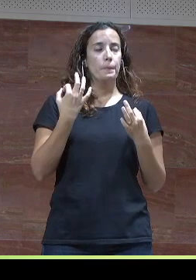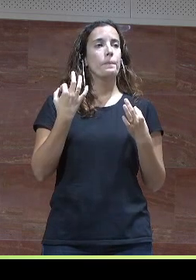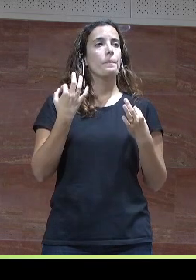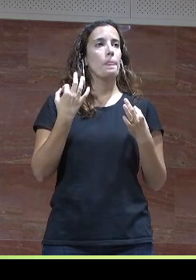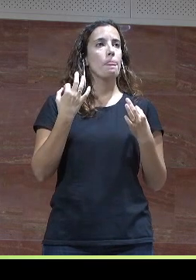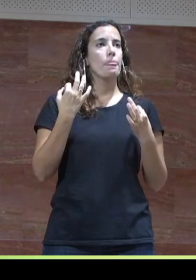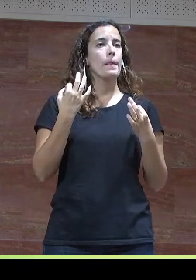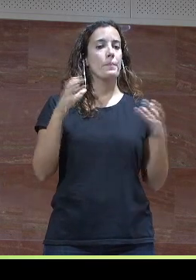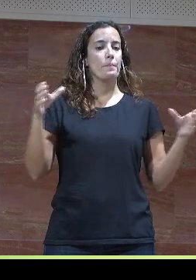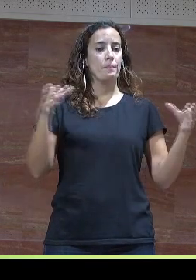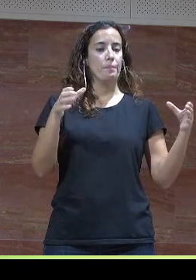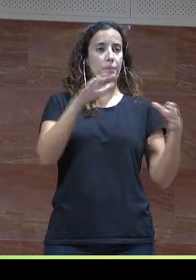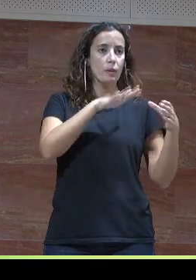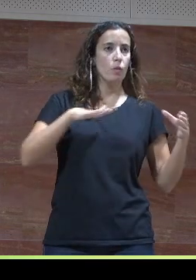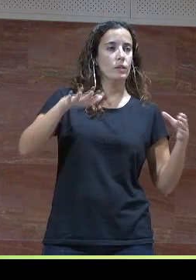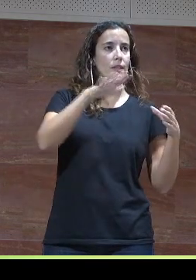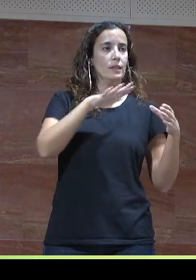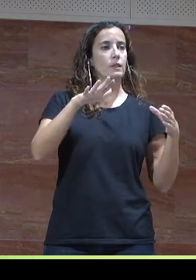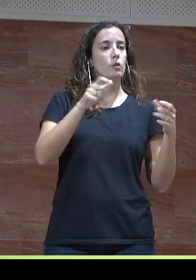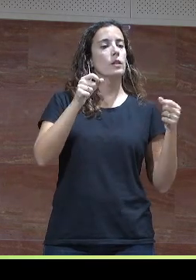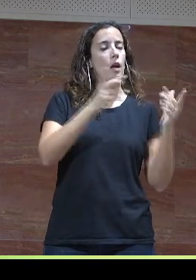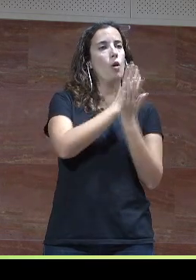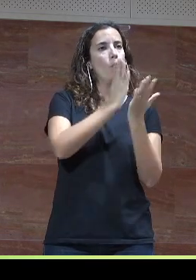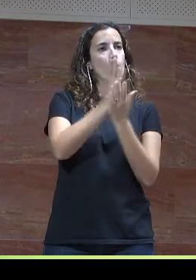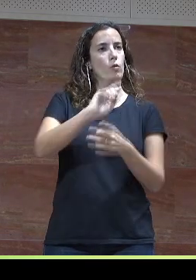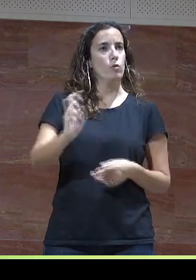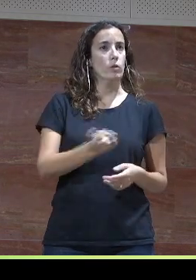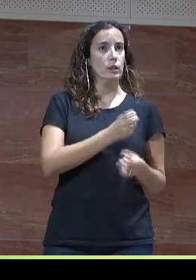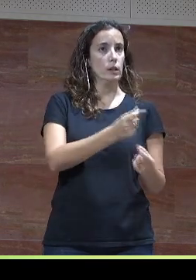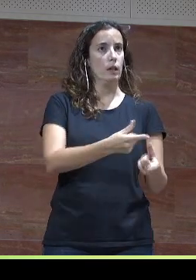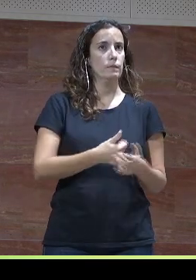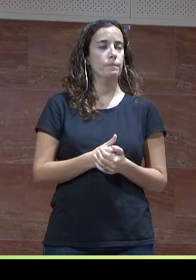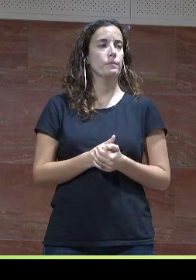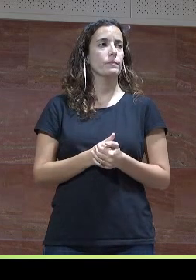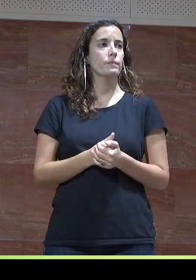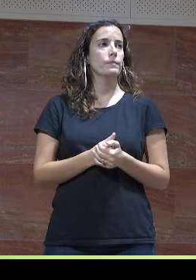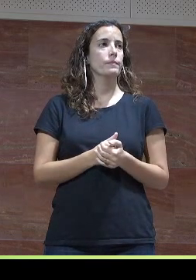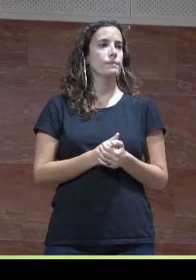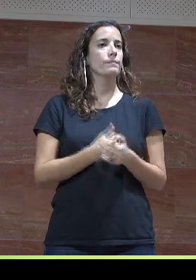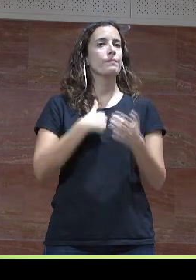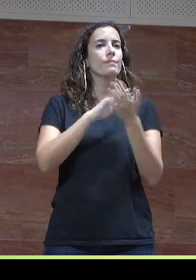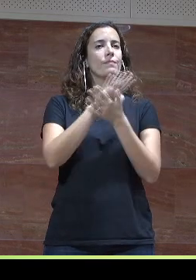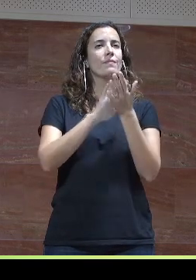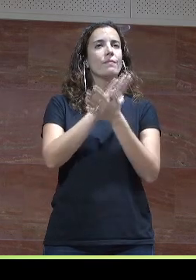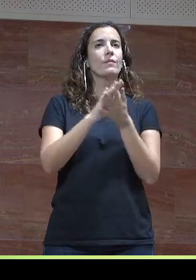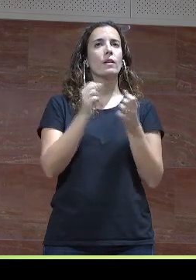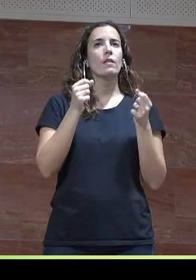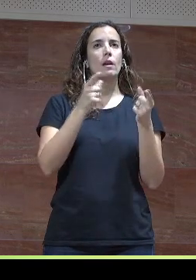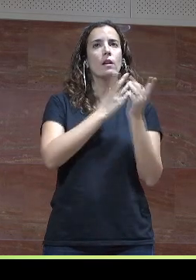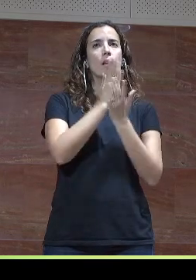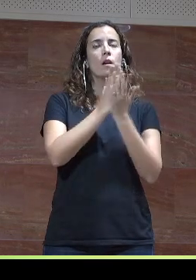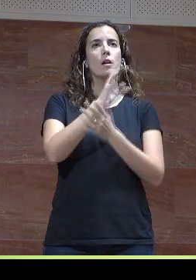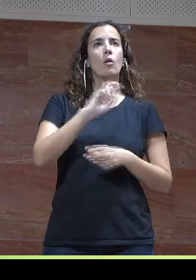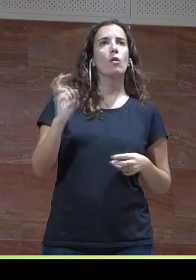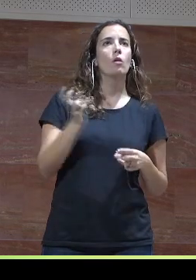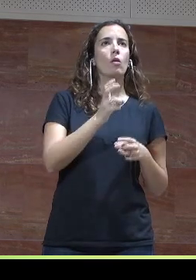considera el colectivo y al colectivo se le dan opciones. Y no estoy hablando de dar opciones, como